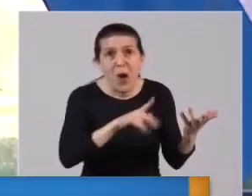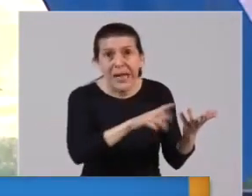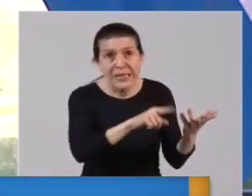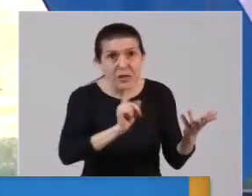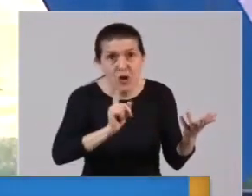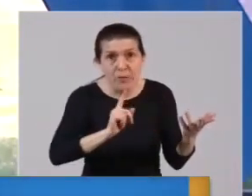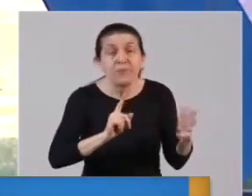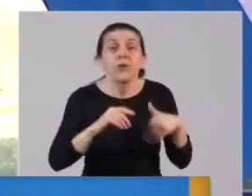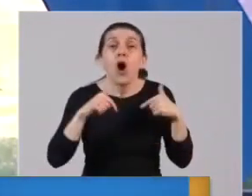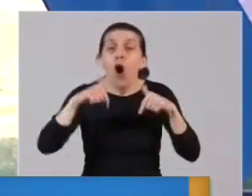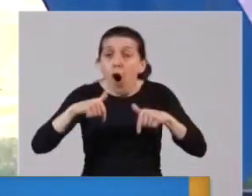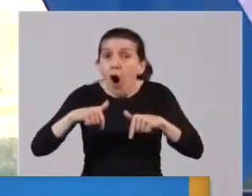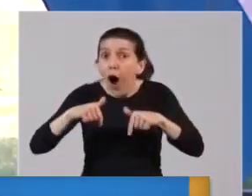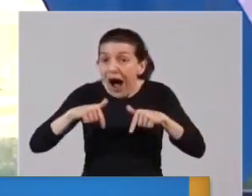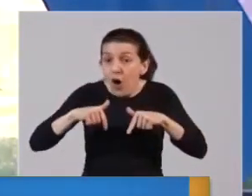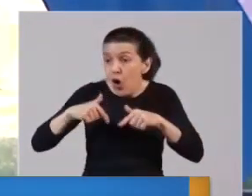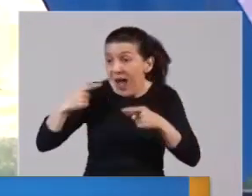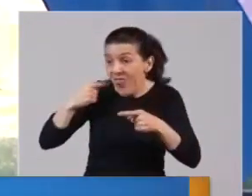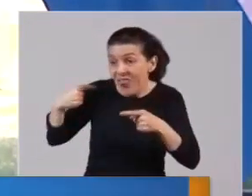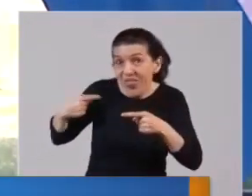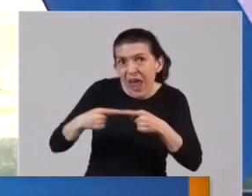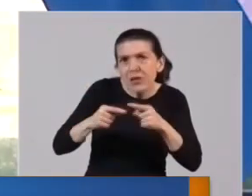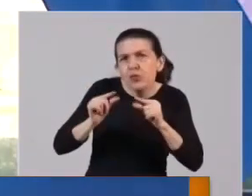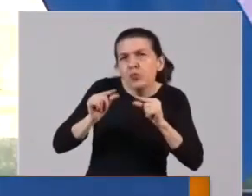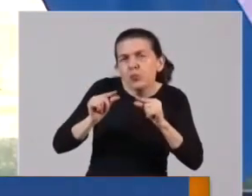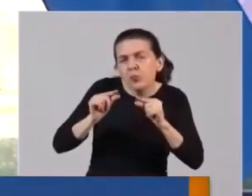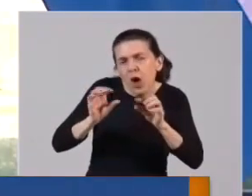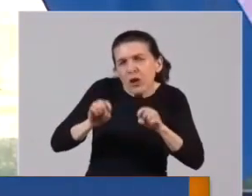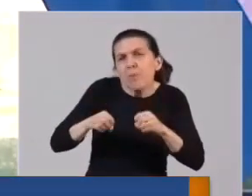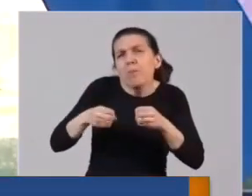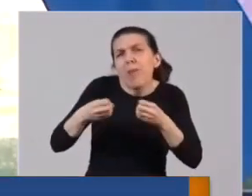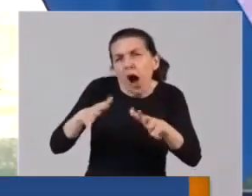Hoy estamos un poco mejor, porque